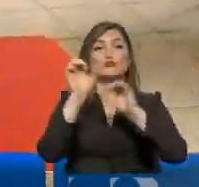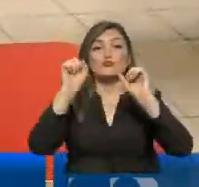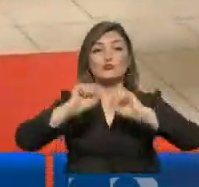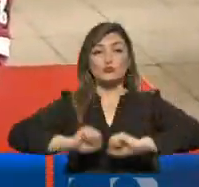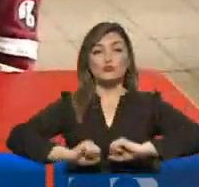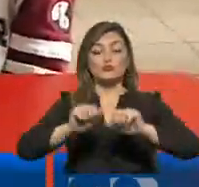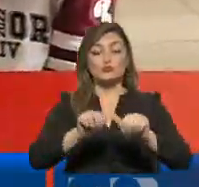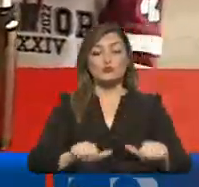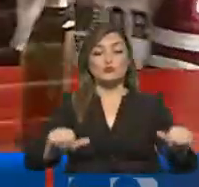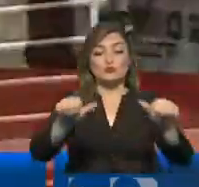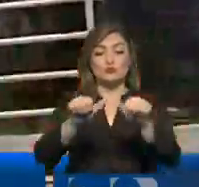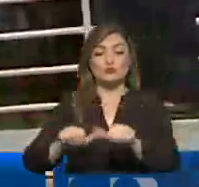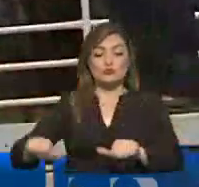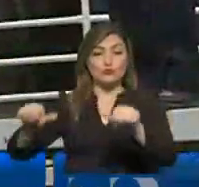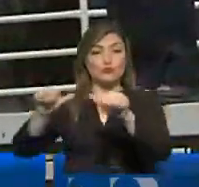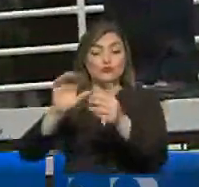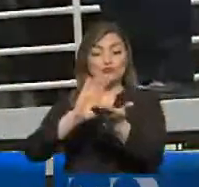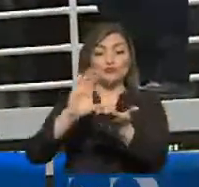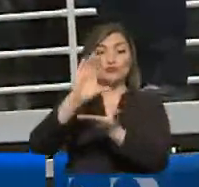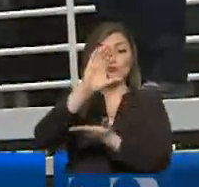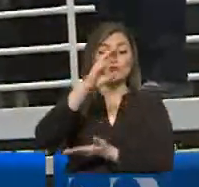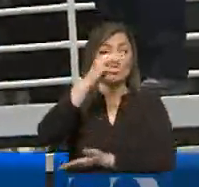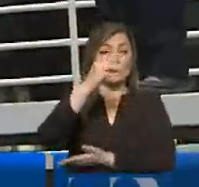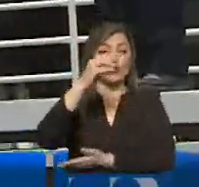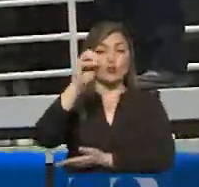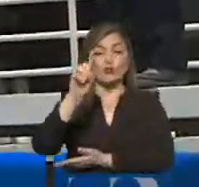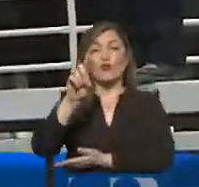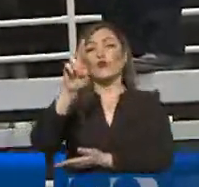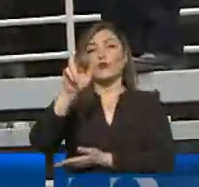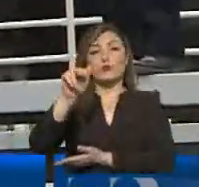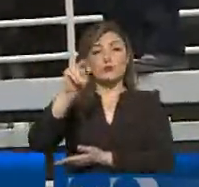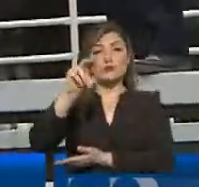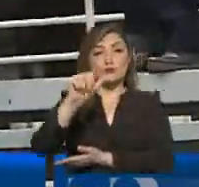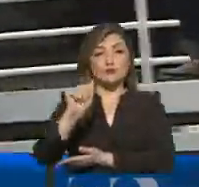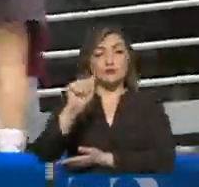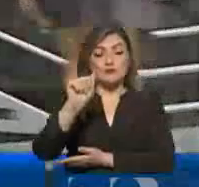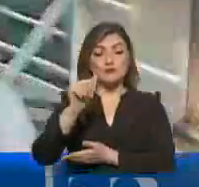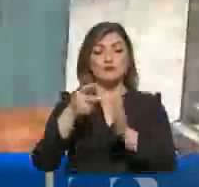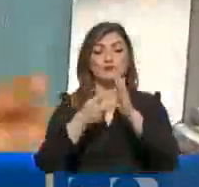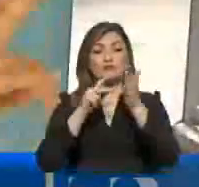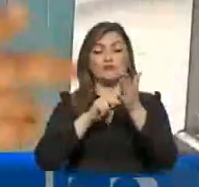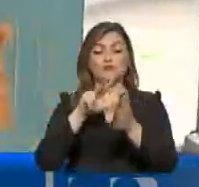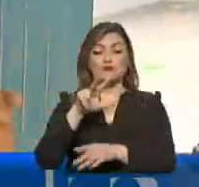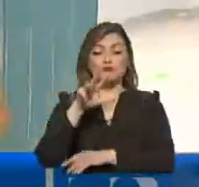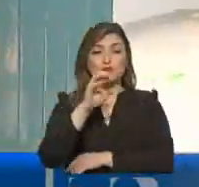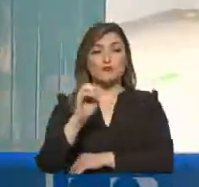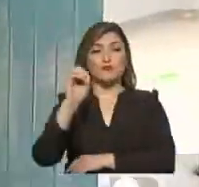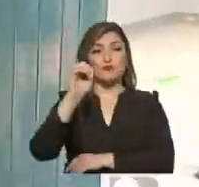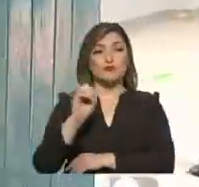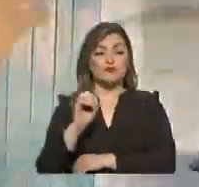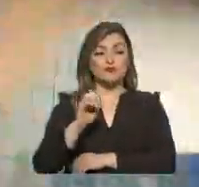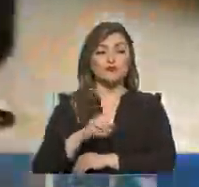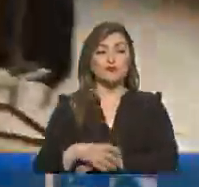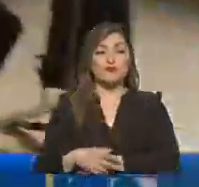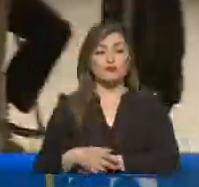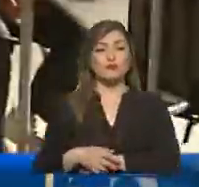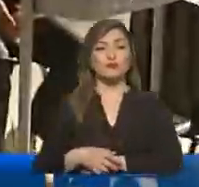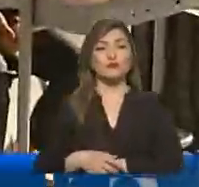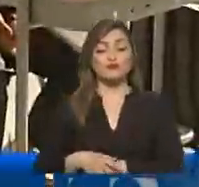por aula en el colegio La Moderna, lo que representa el 30% de sus estudiantes. Esto era necesario, como